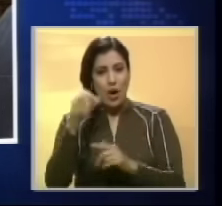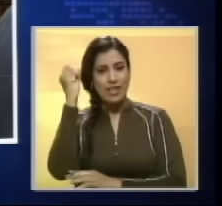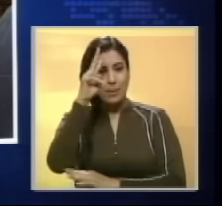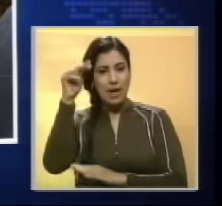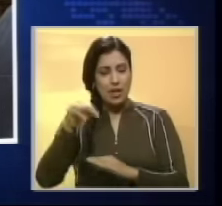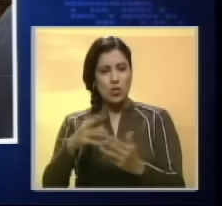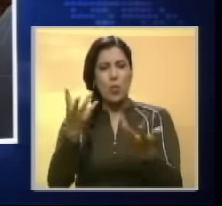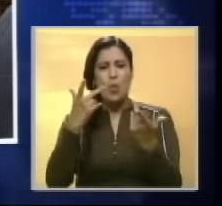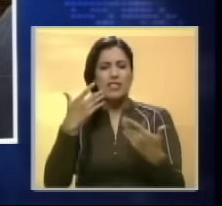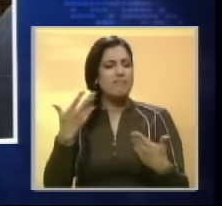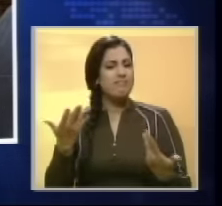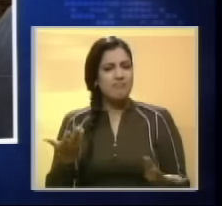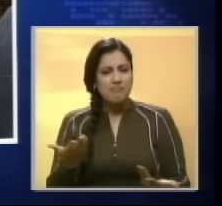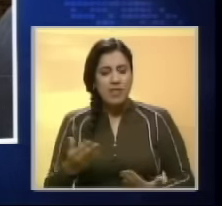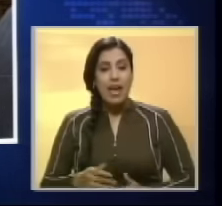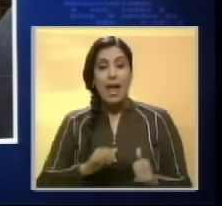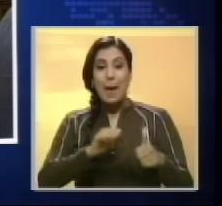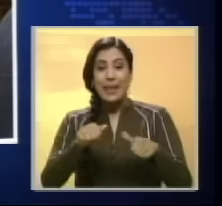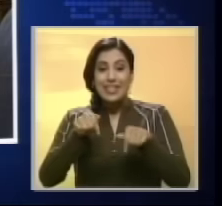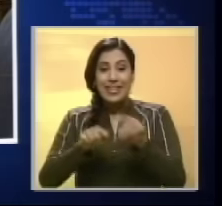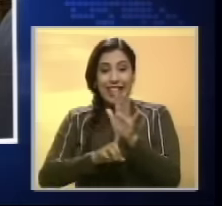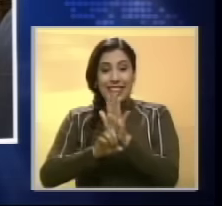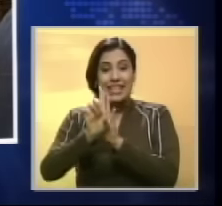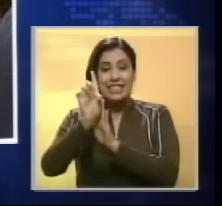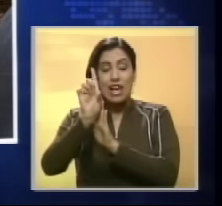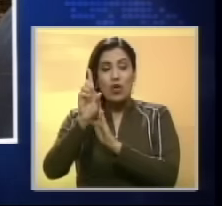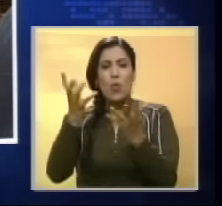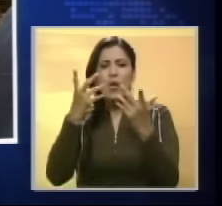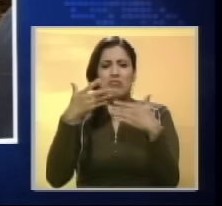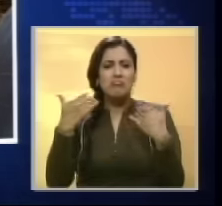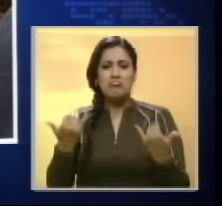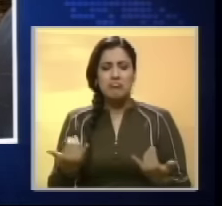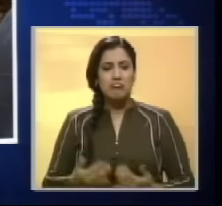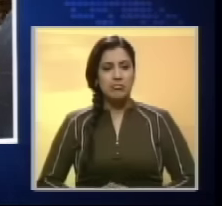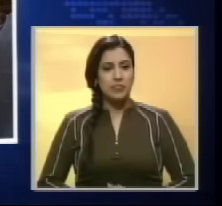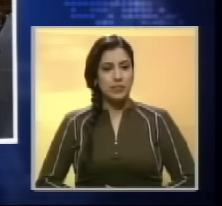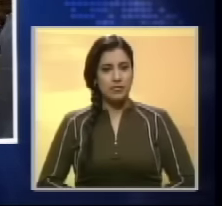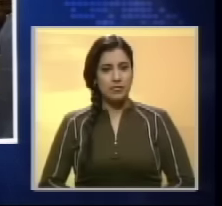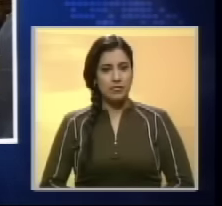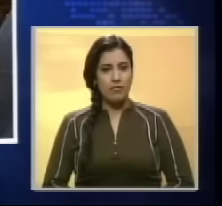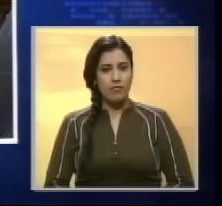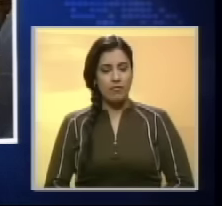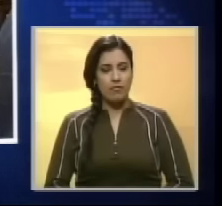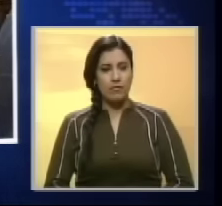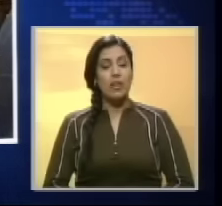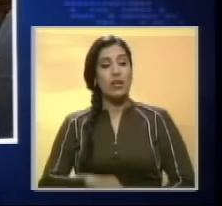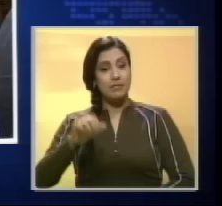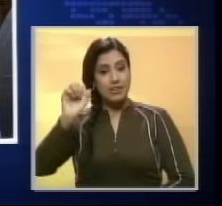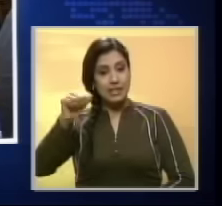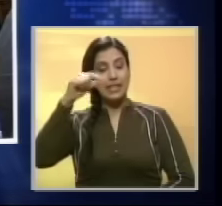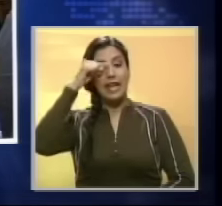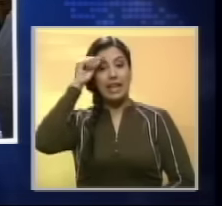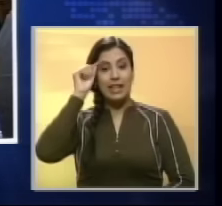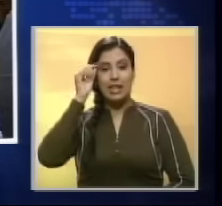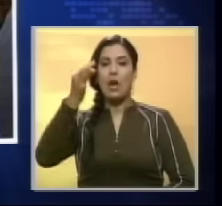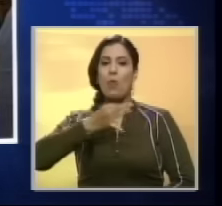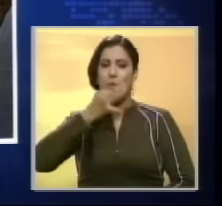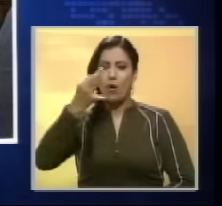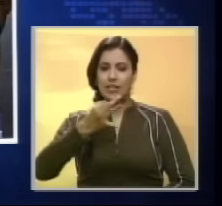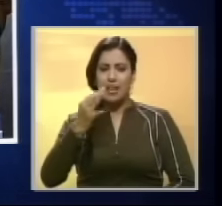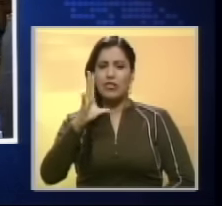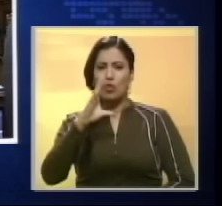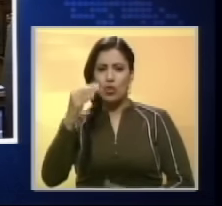legislativo cuéntanos Manuel está en pleno desarrollo la sesión qué se hablaba hasta ahora así muy buenas tardes